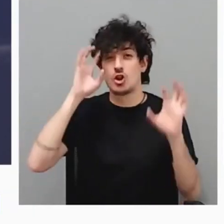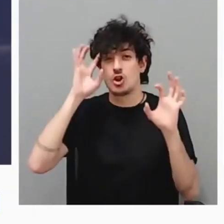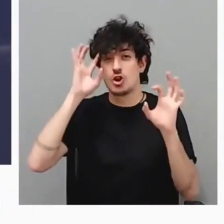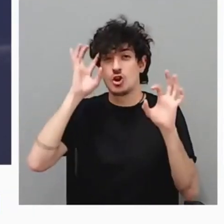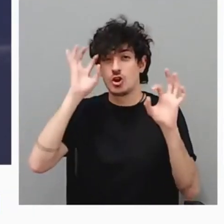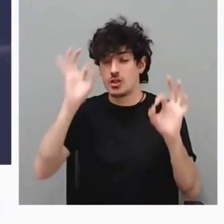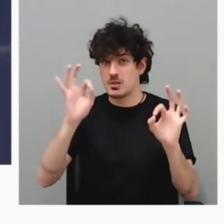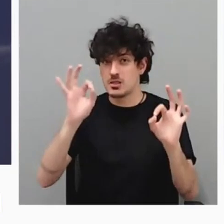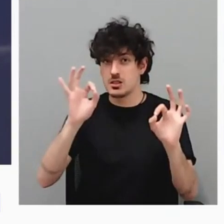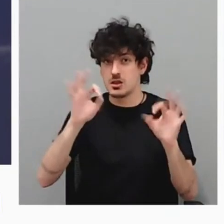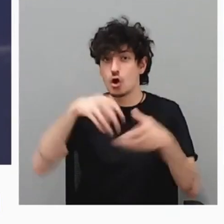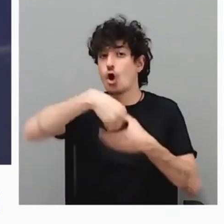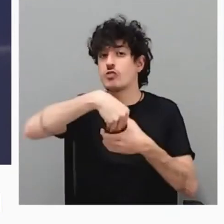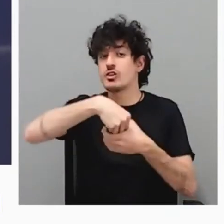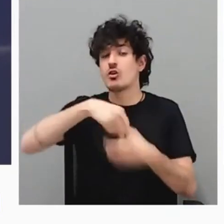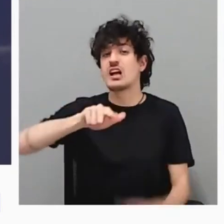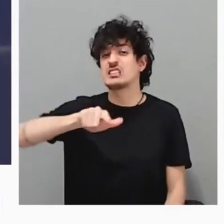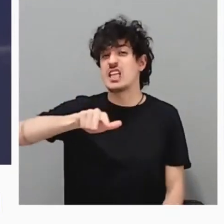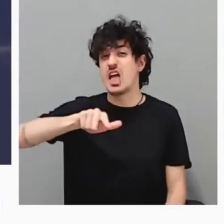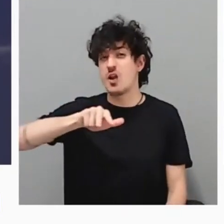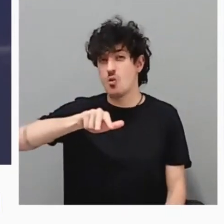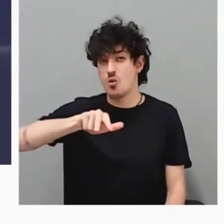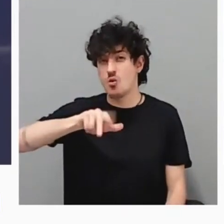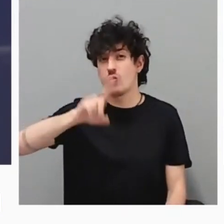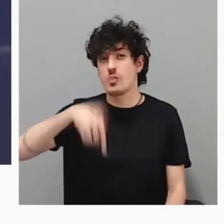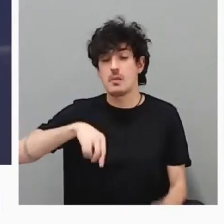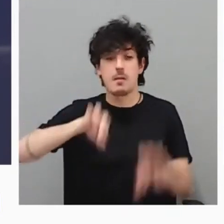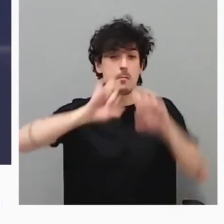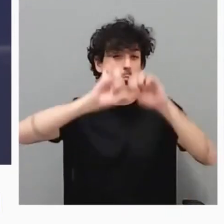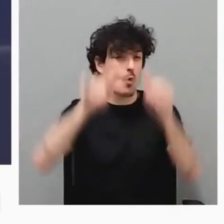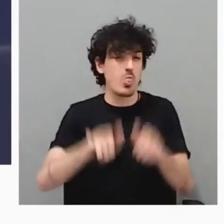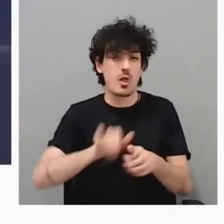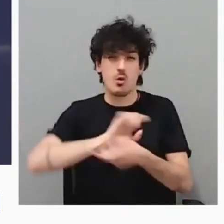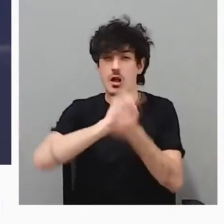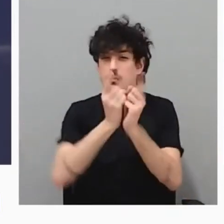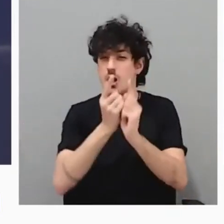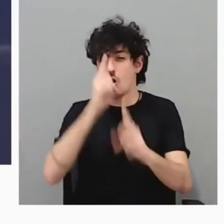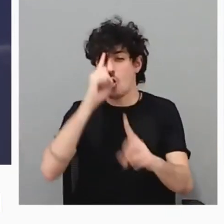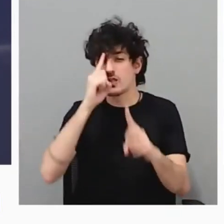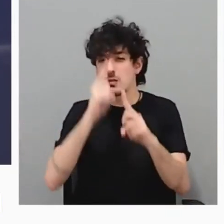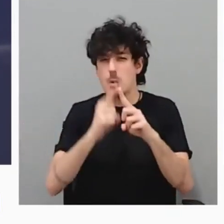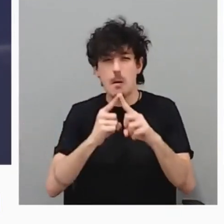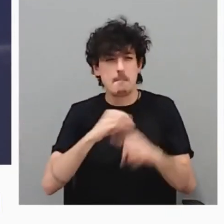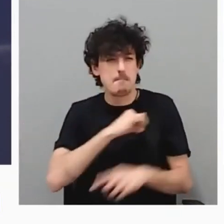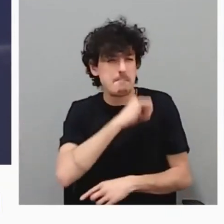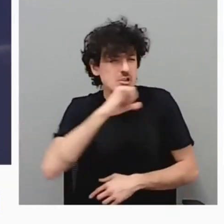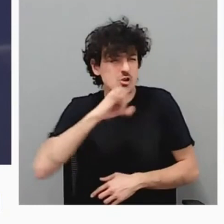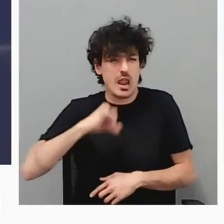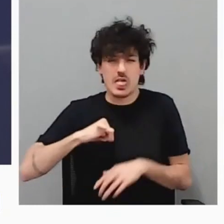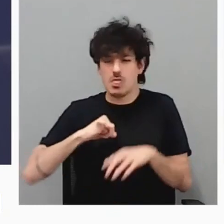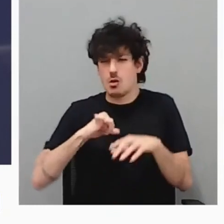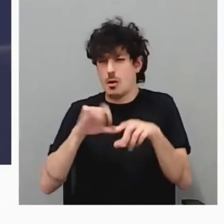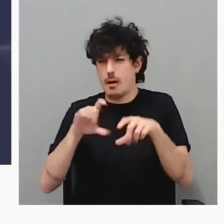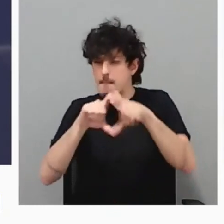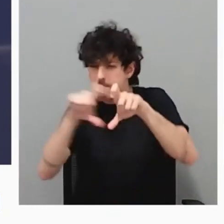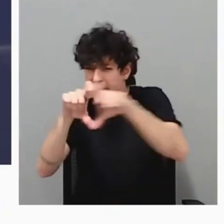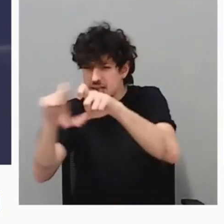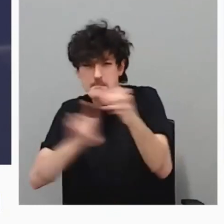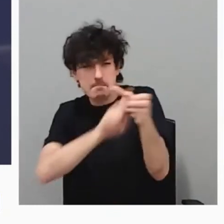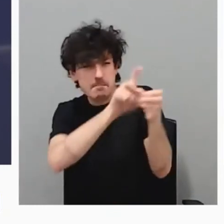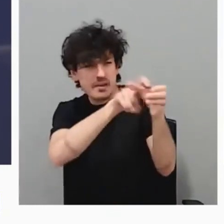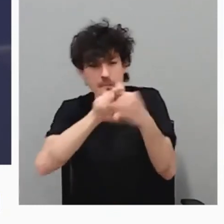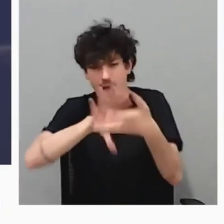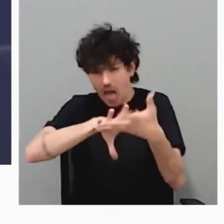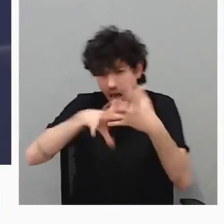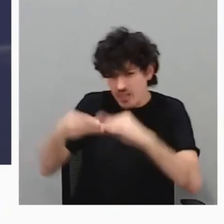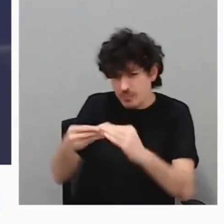castellano, como siempre, lo vamos a hacer cambiando el modelo para que sea muy personalizado por las startups que puedan participar. Va a ampliarse